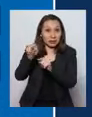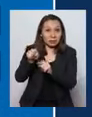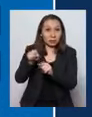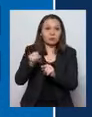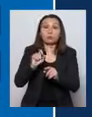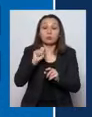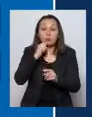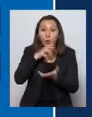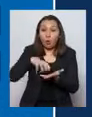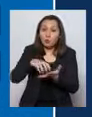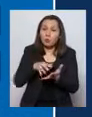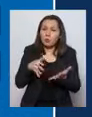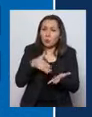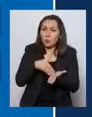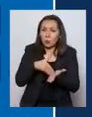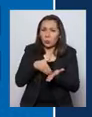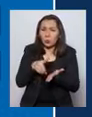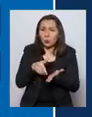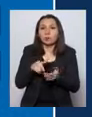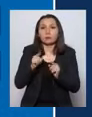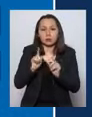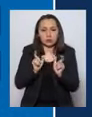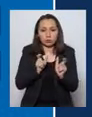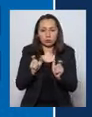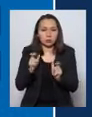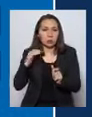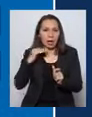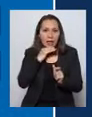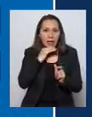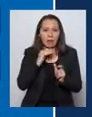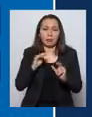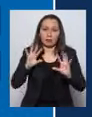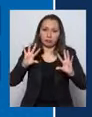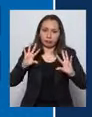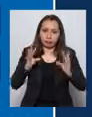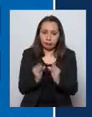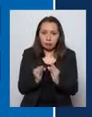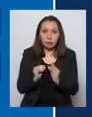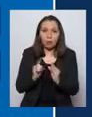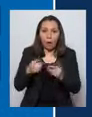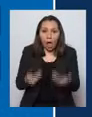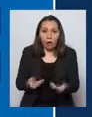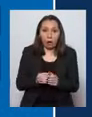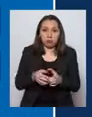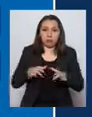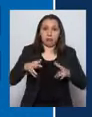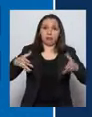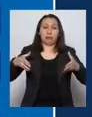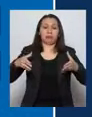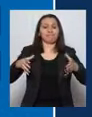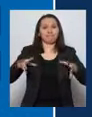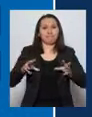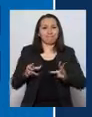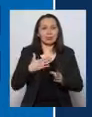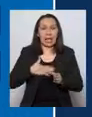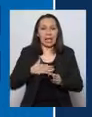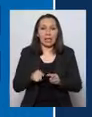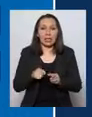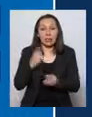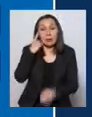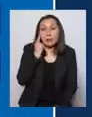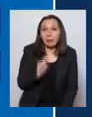comuna muy vulnerable tengamos un control rápido de la tendencia al aumento de las infecciones no